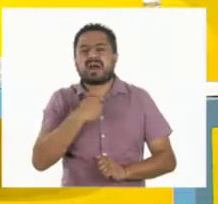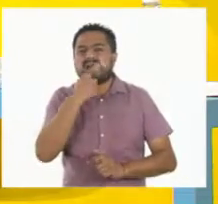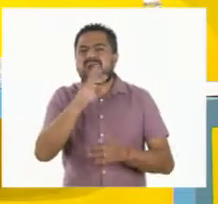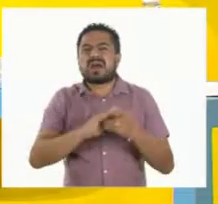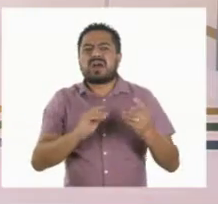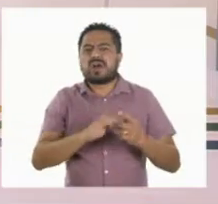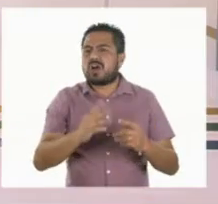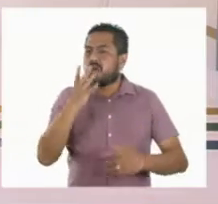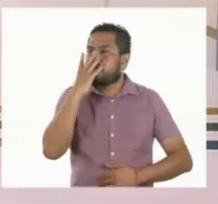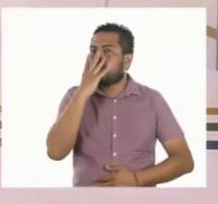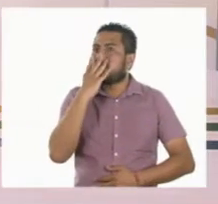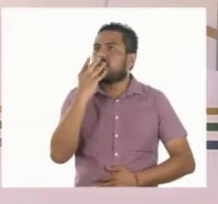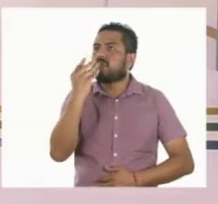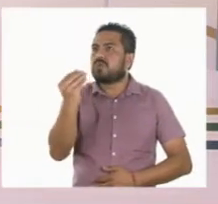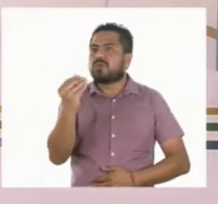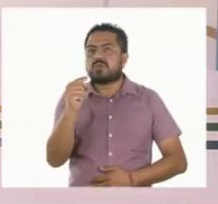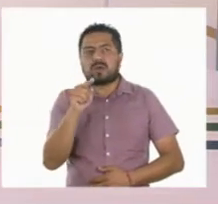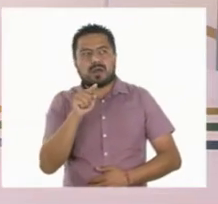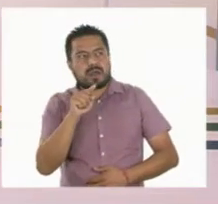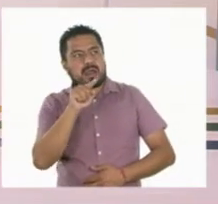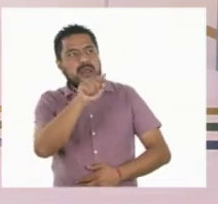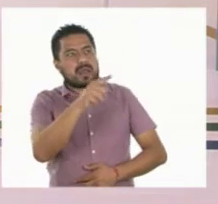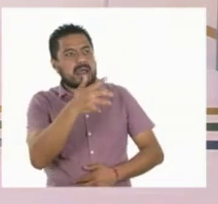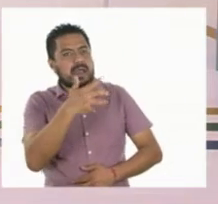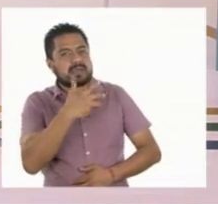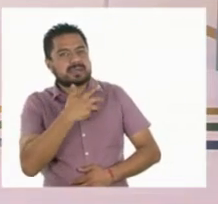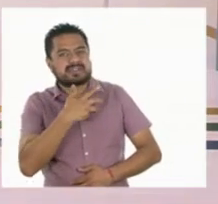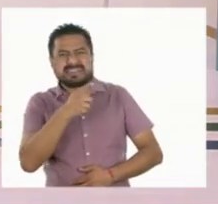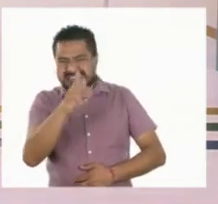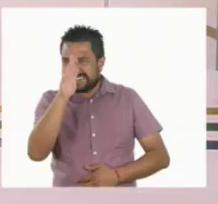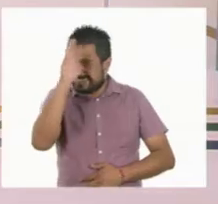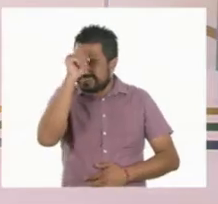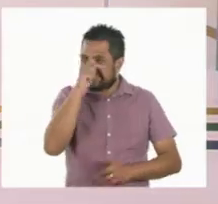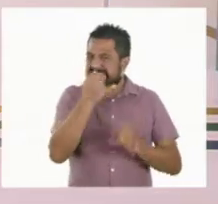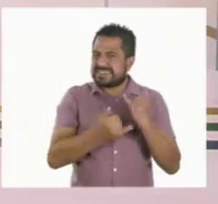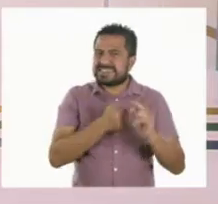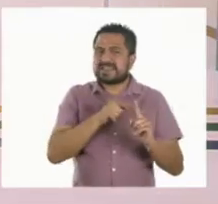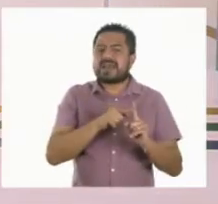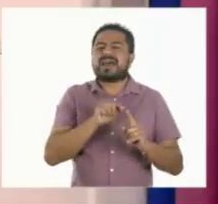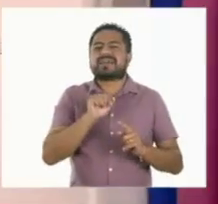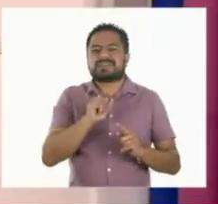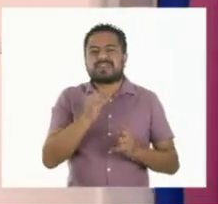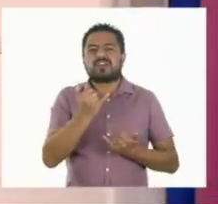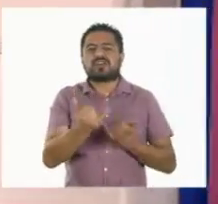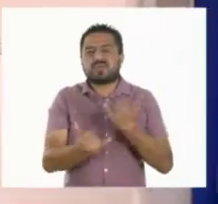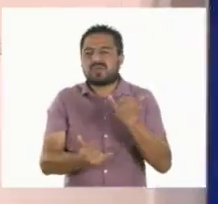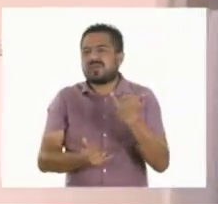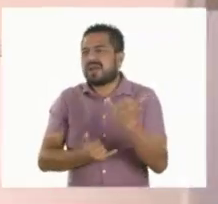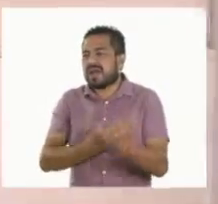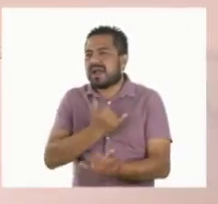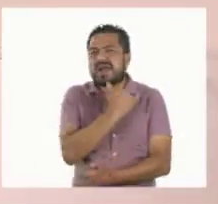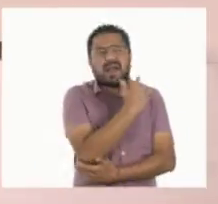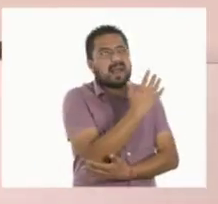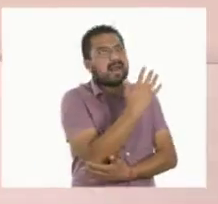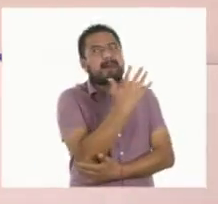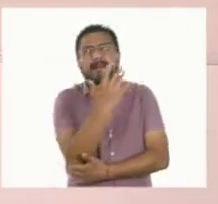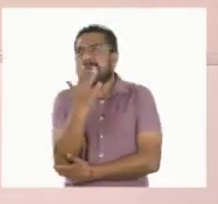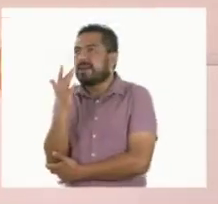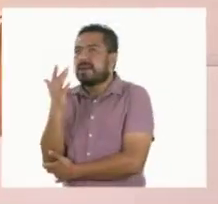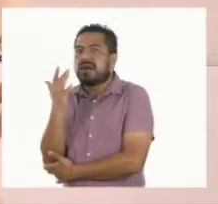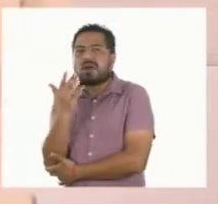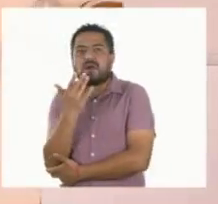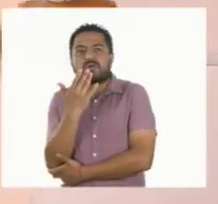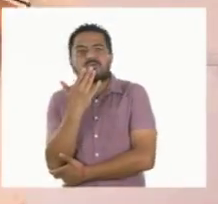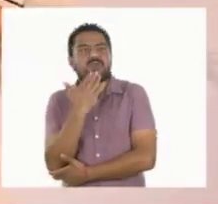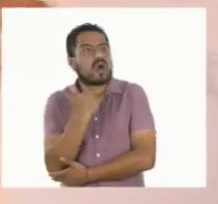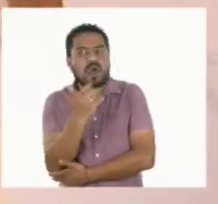Lobo, ¿estás ahí? Ah, ¿te acuerdas cuál era esa? Claro, ¿eh? Es Jugaremos en el Bosque. Mientras el lobo no